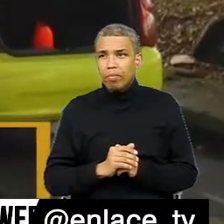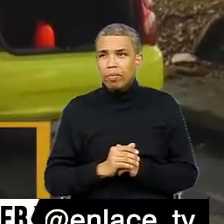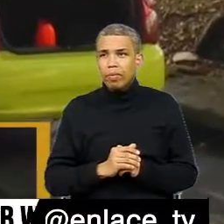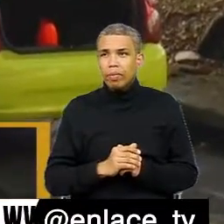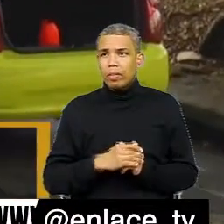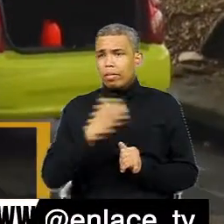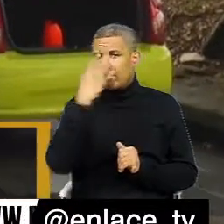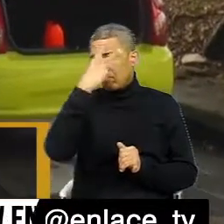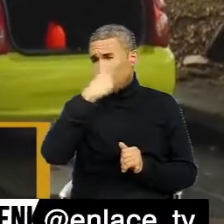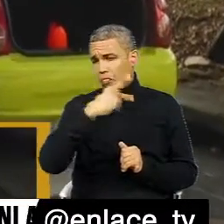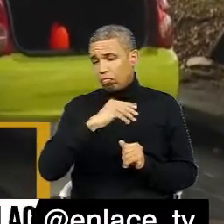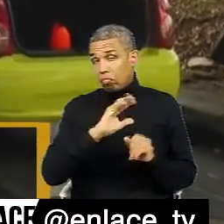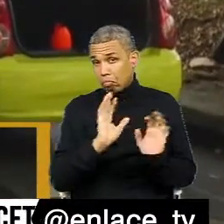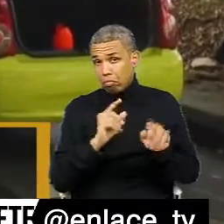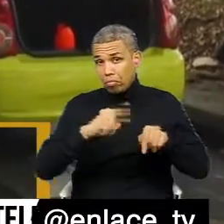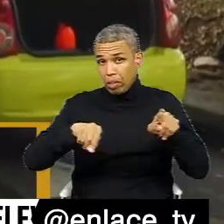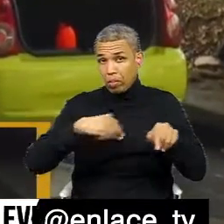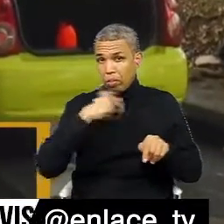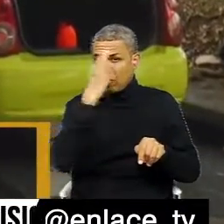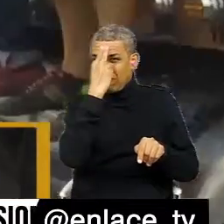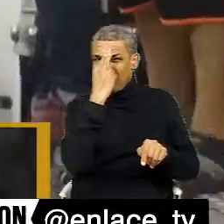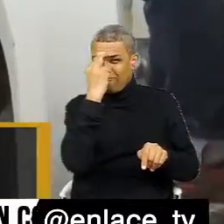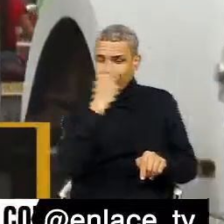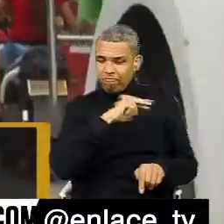somos devotos a la Virgen del Carmen